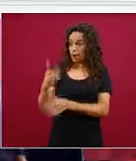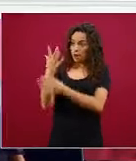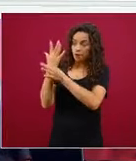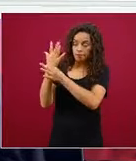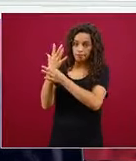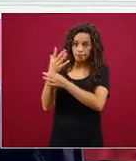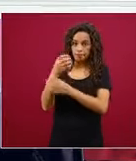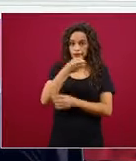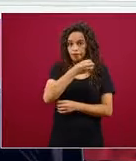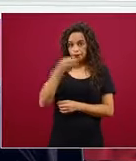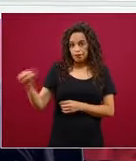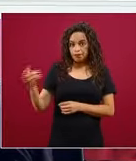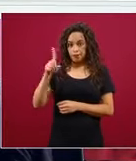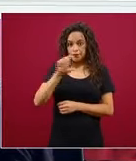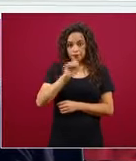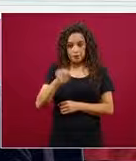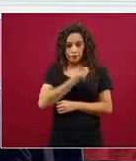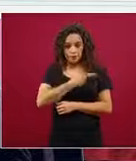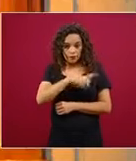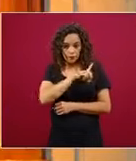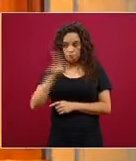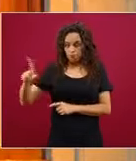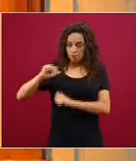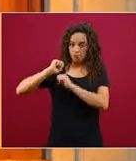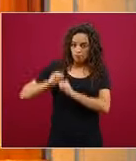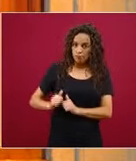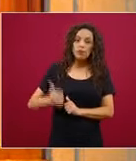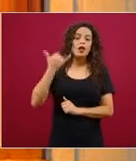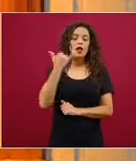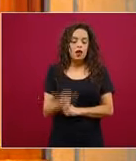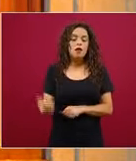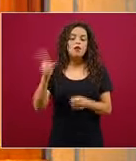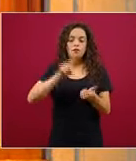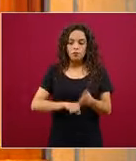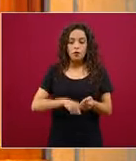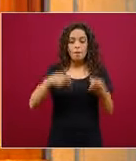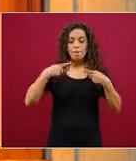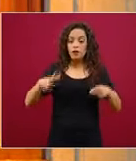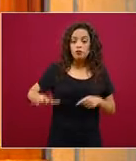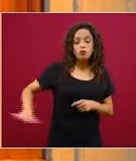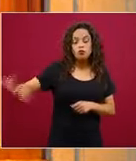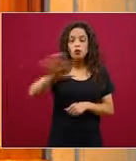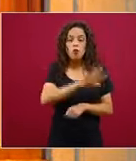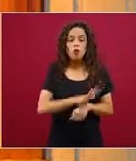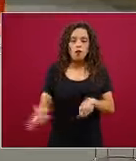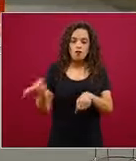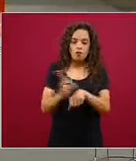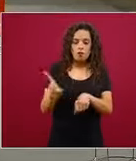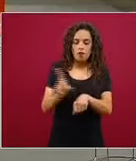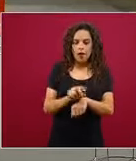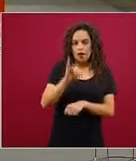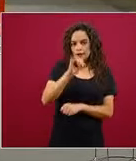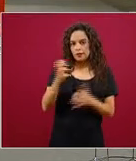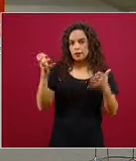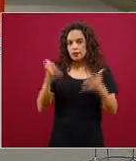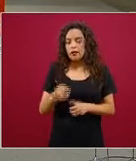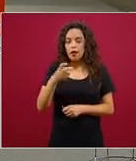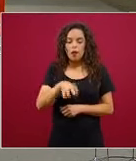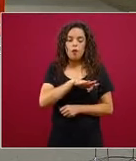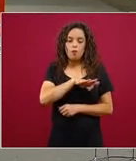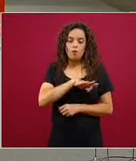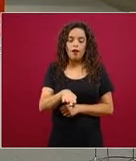población ha respondido en poder realizar cada uno de los días ha generado diferentes patrones en la epidemia. Es por eso que estamos